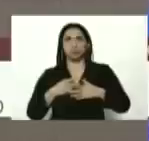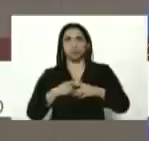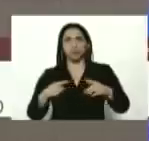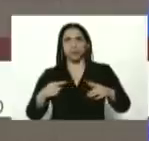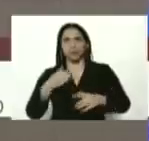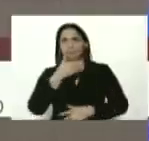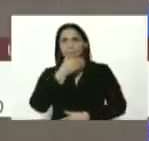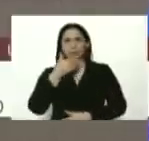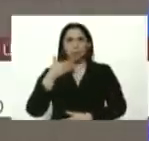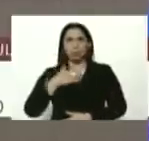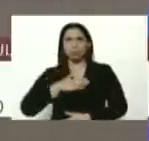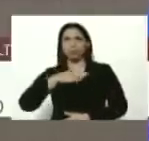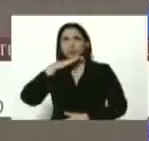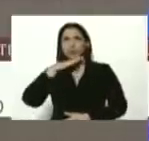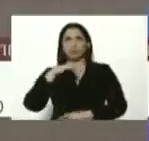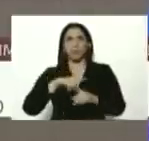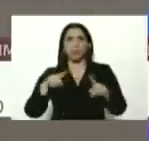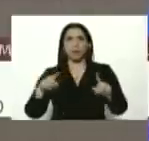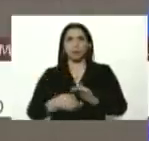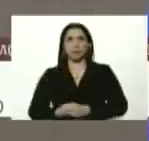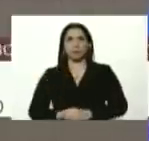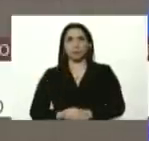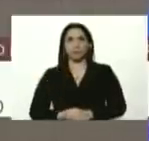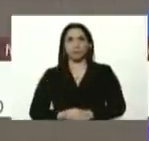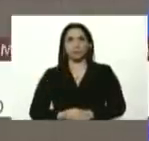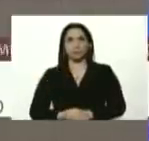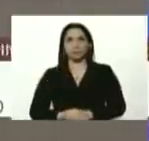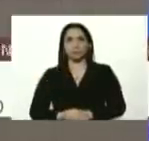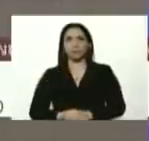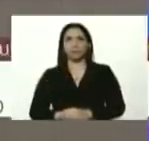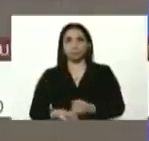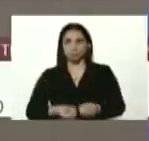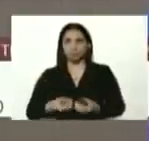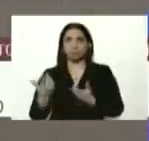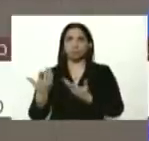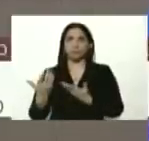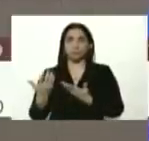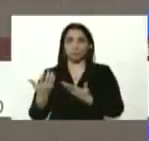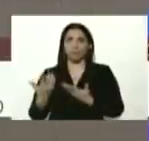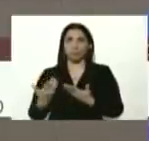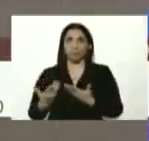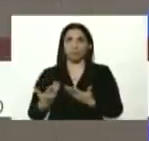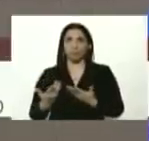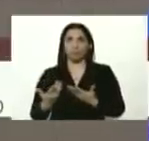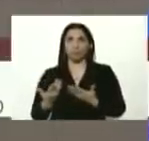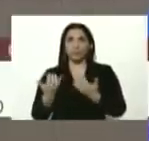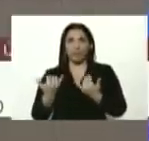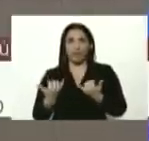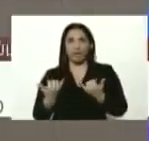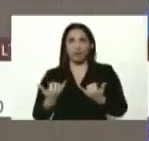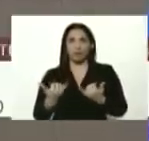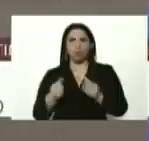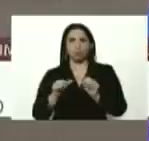lo suficiente para darlo de alta de la unidad de cuidados intensivos. Ahora bien, se